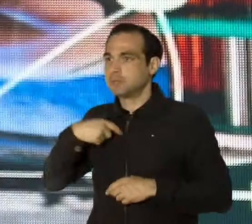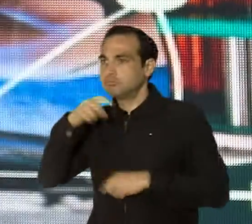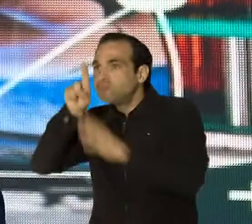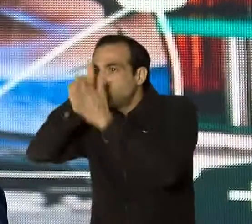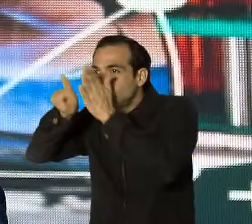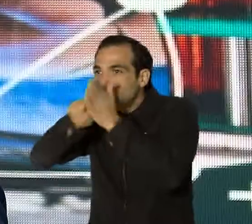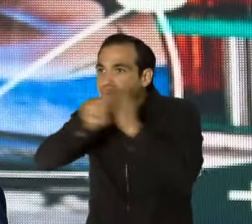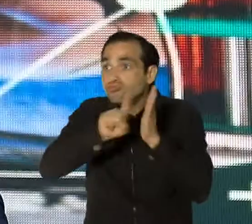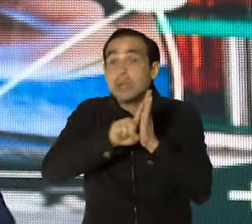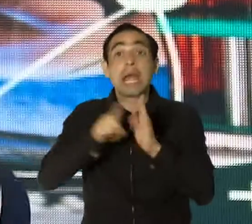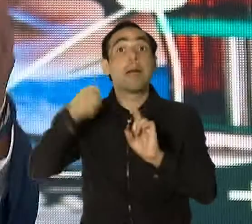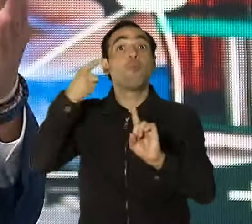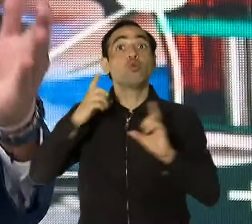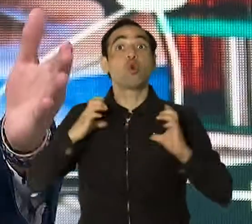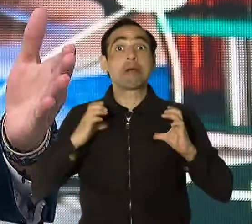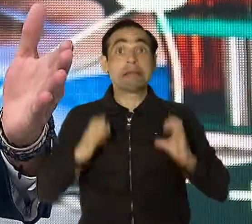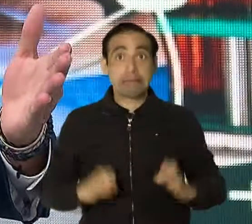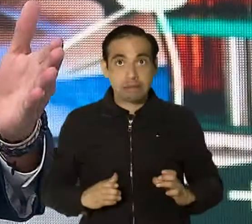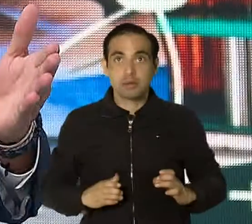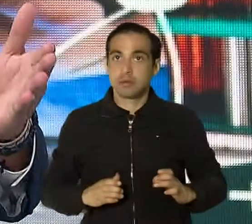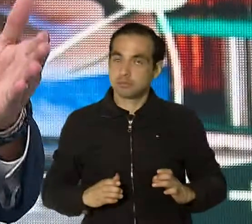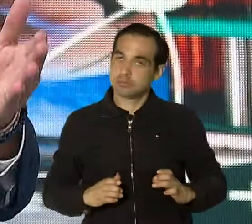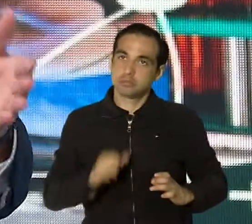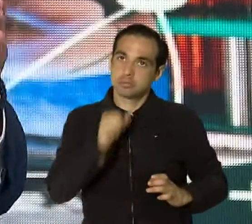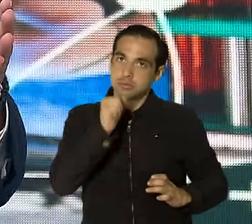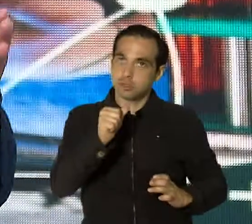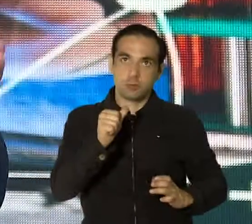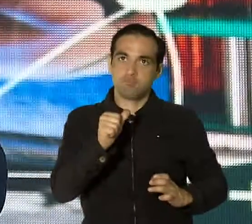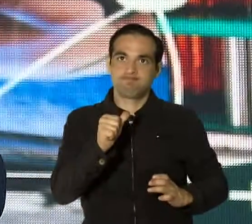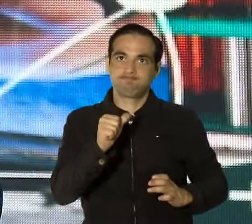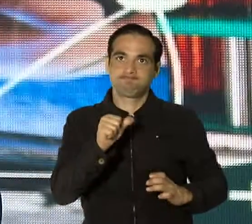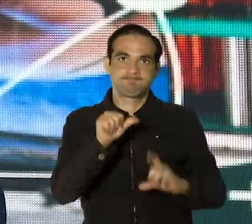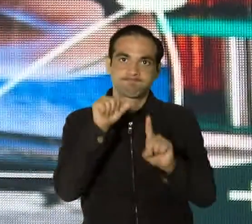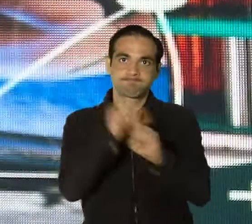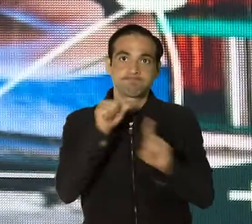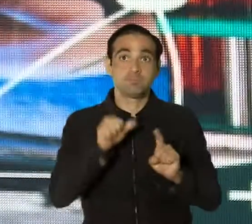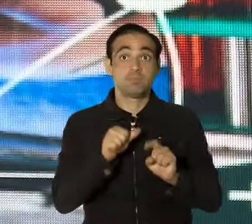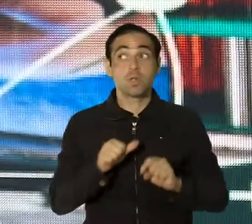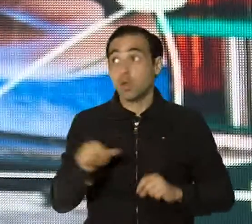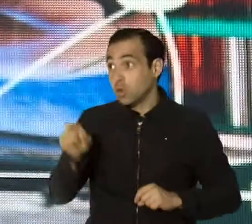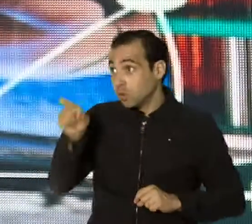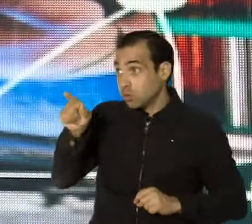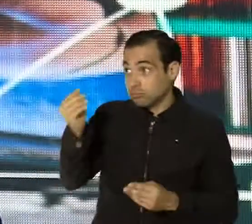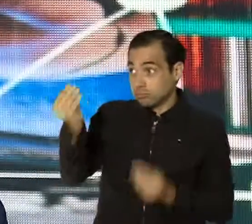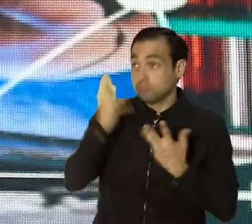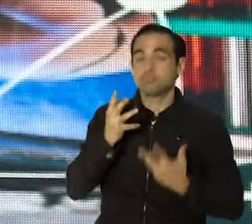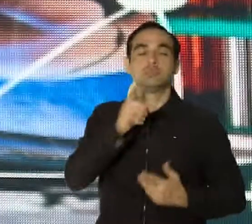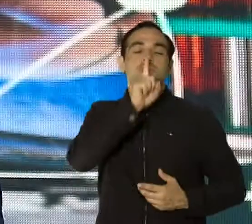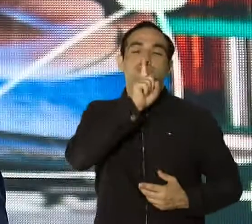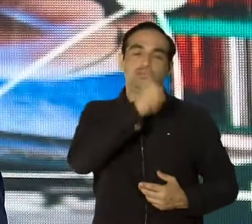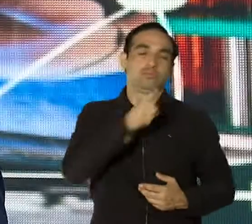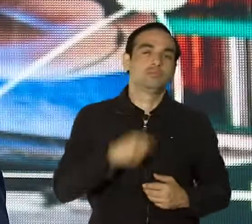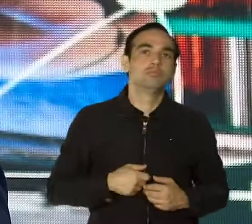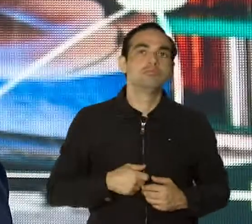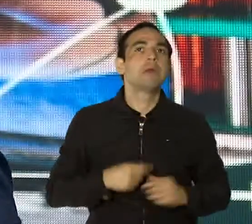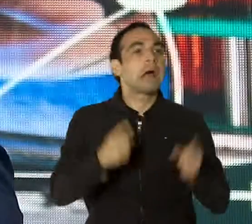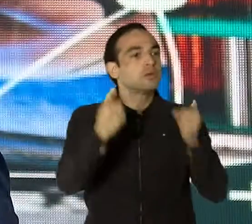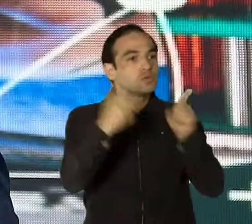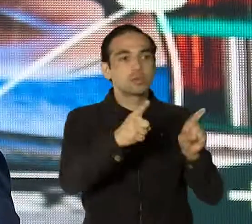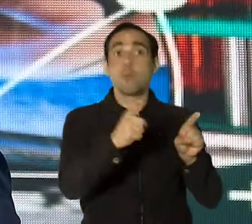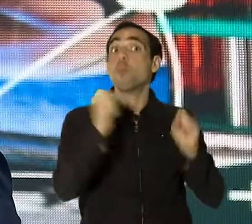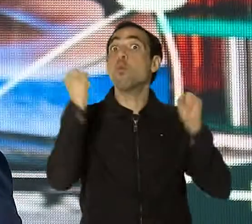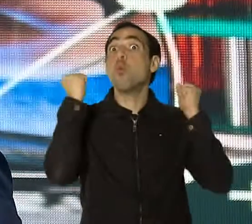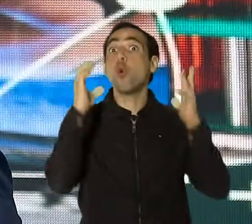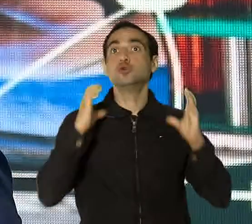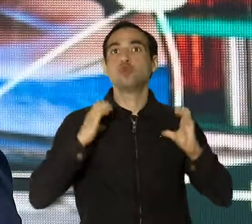que ese cliente no tuviera. Que lo que me estás indicando lo hay, sí lo hay. Lo vemos, tengo muchos